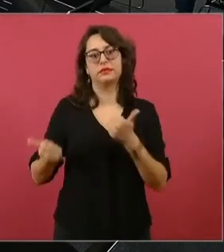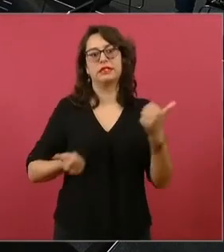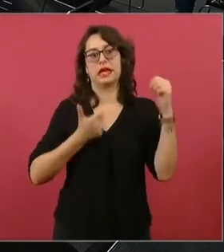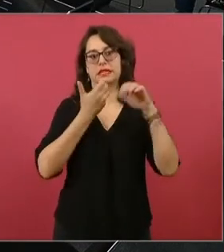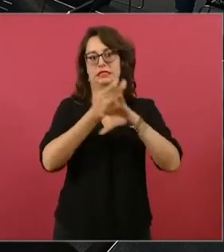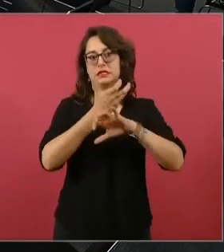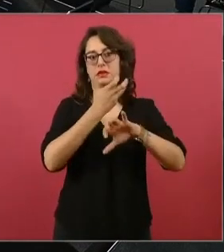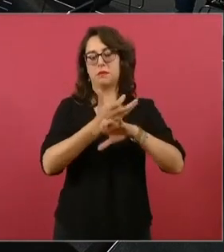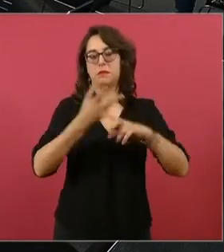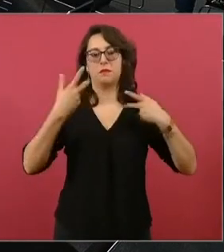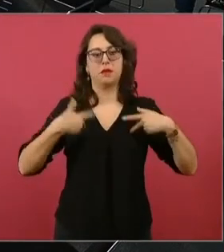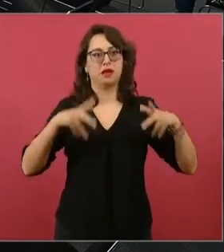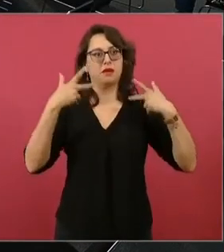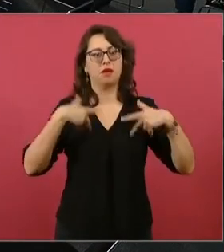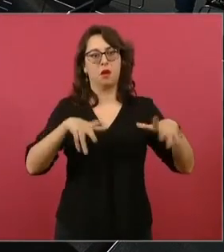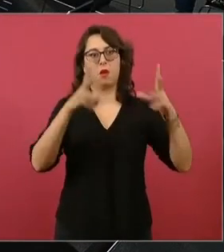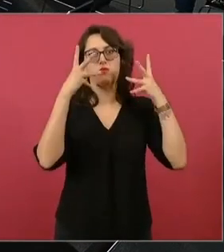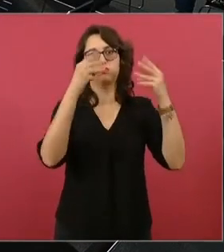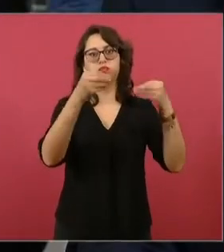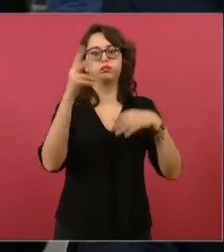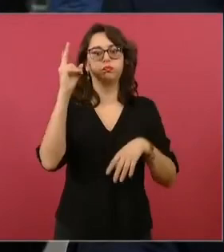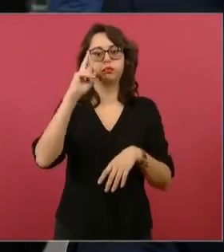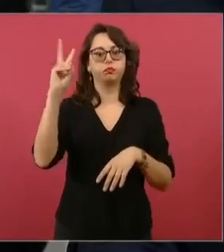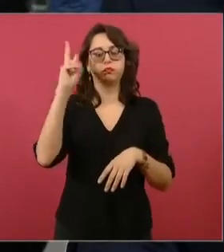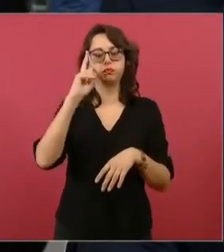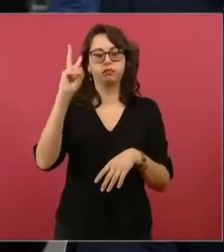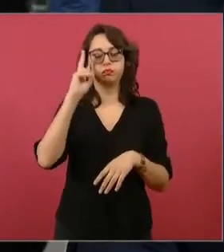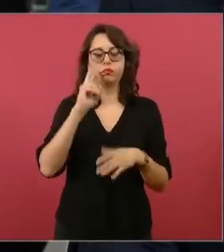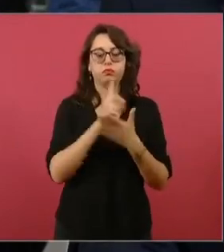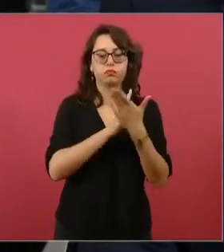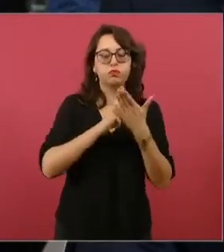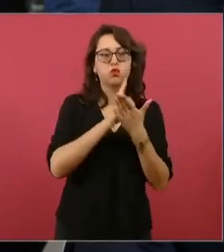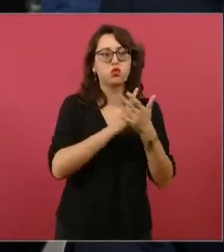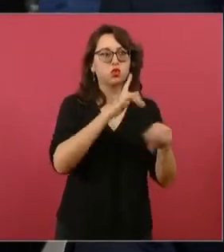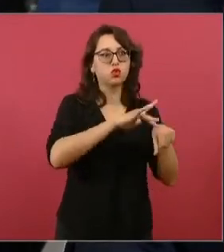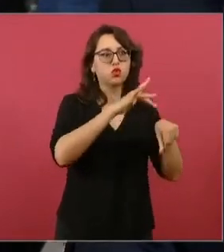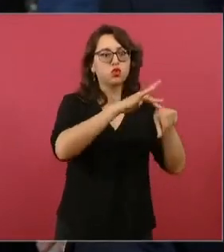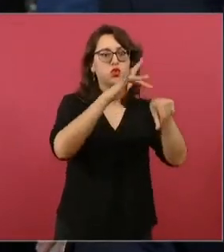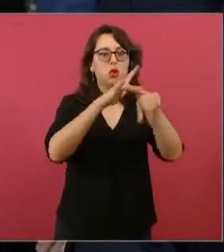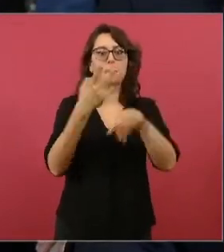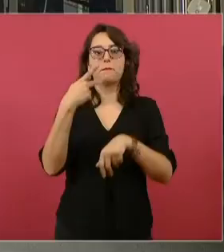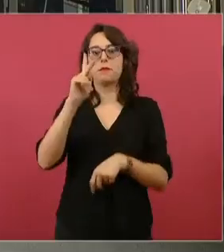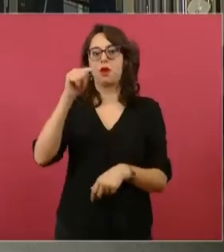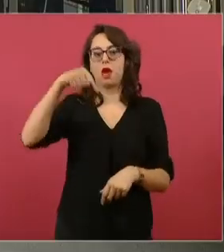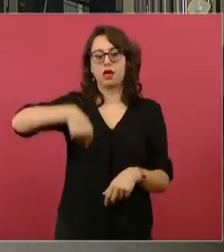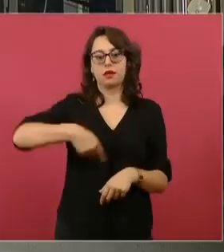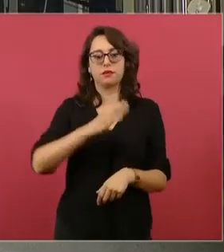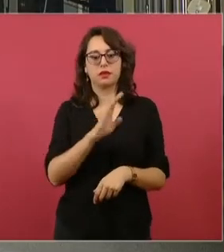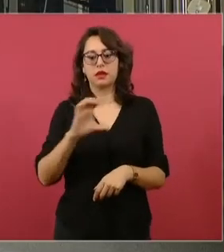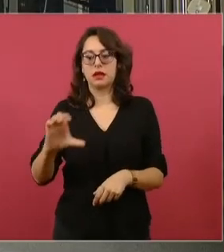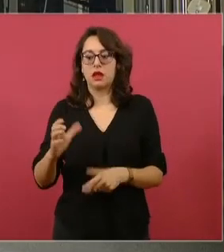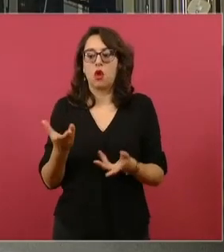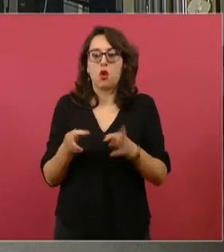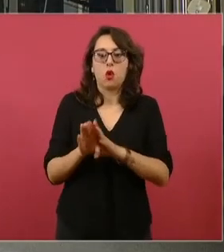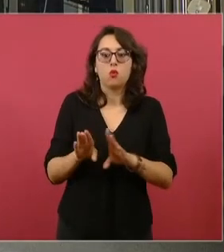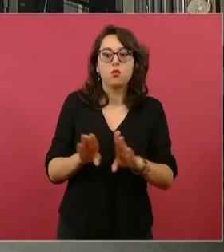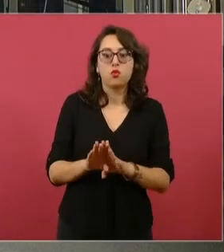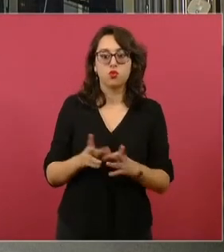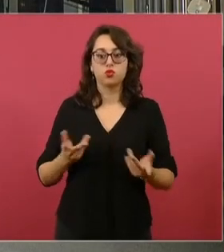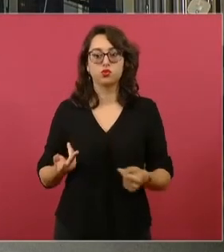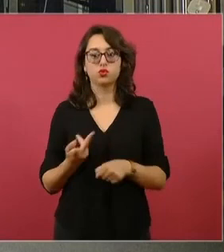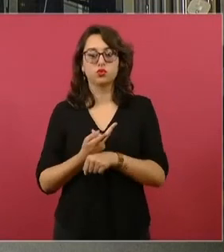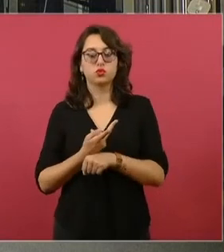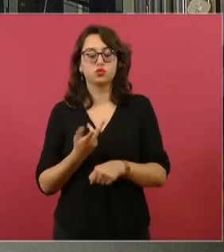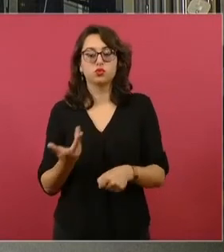un gran número de personas adictas a esta sustancia. Preguntarle cómo lo han observado y cómo van a medir este tipo